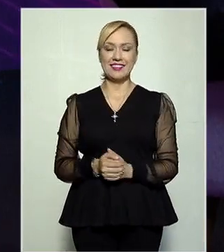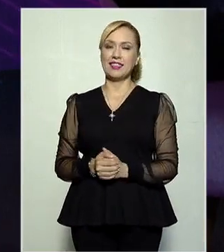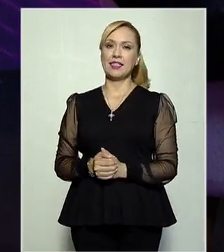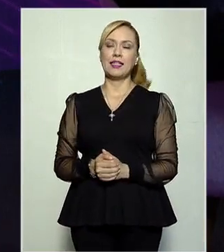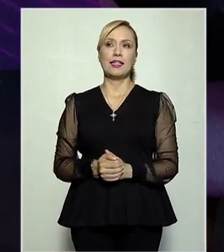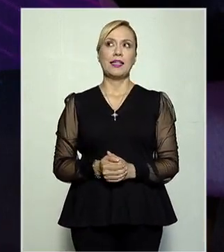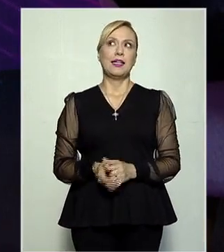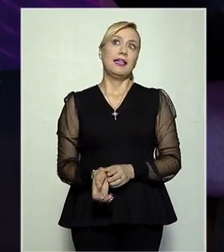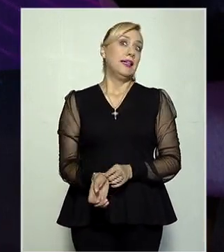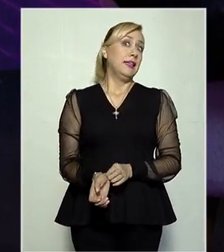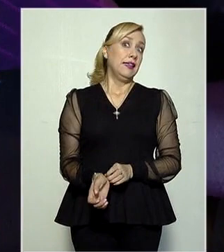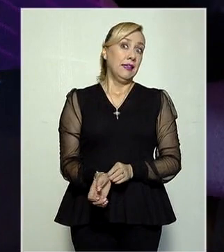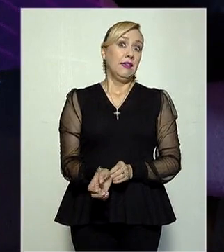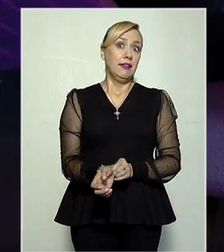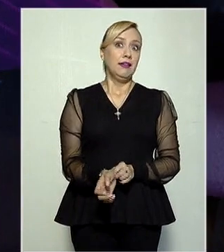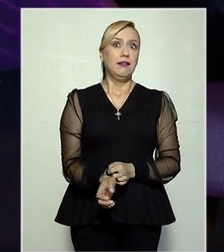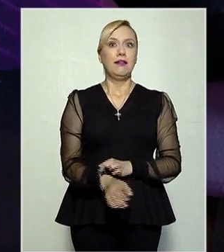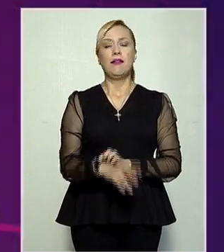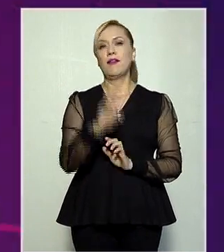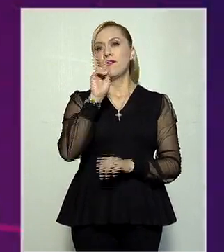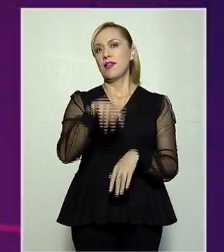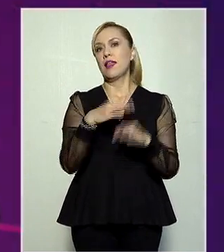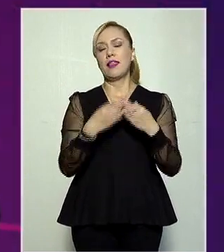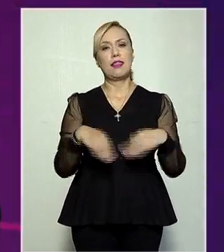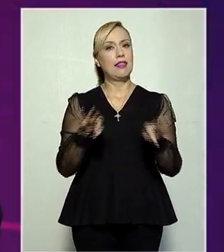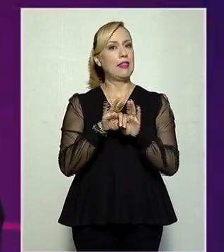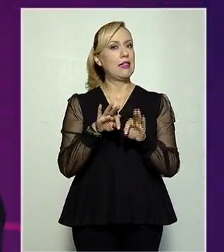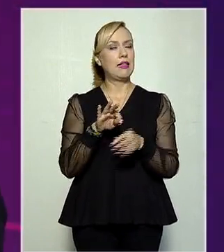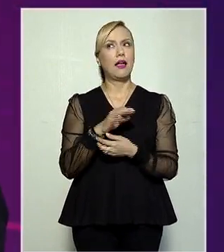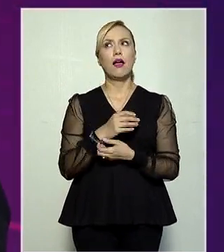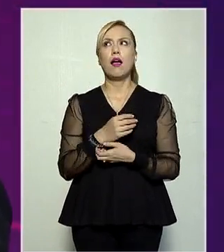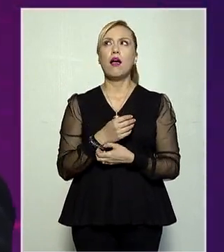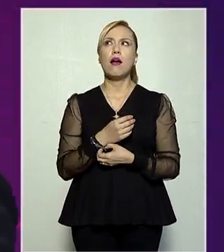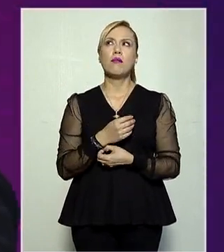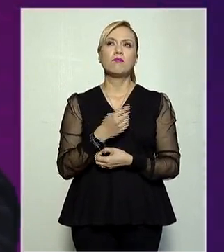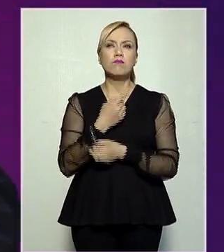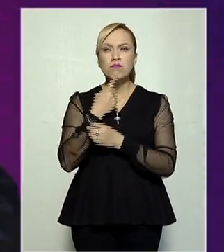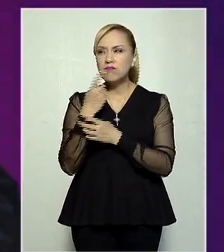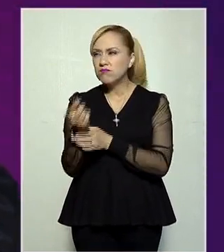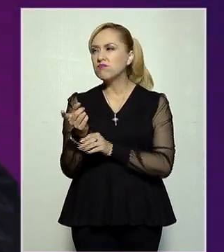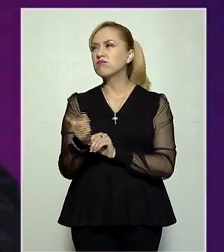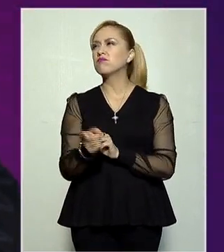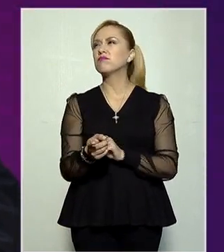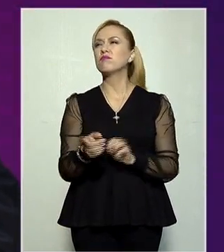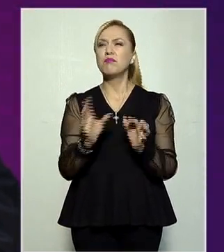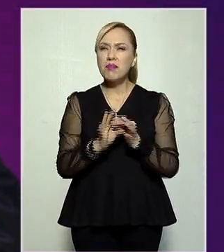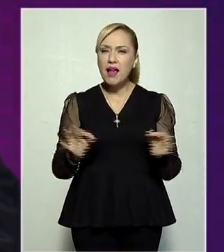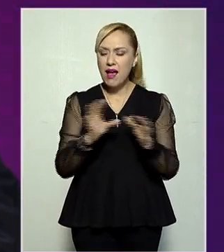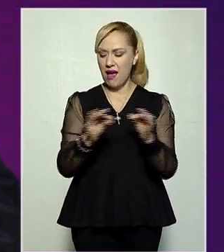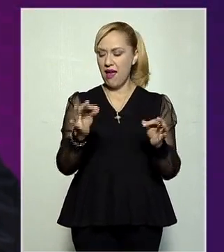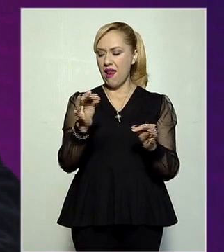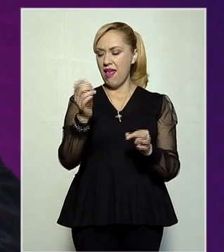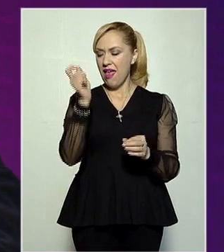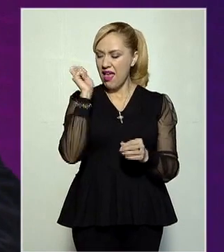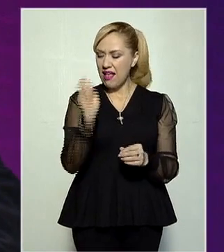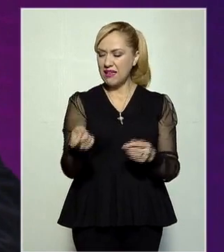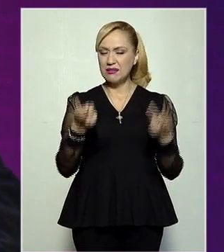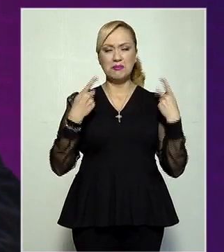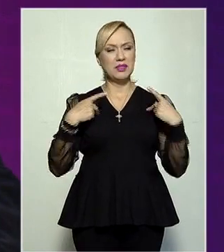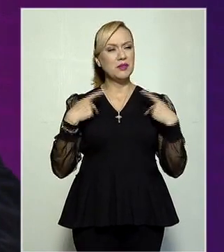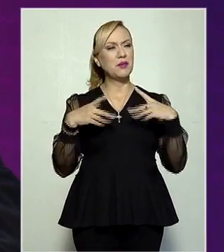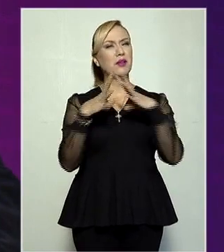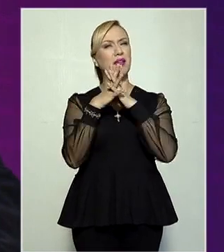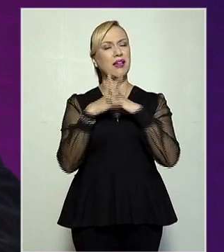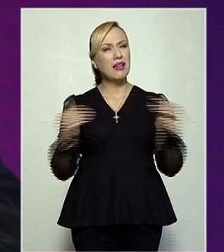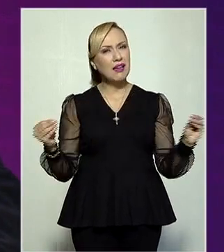Bueno, pues muchas gracias. Empezamos con el tema, Volga. No sé si nos puedas contextualizar, explicar qué es la desaparición